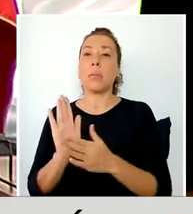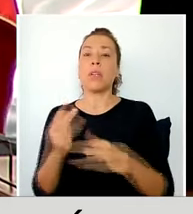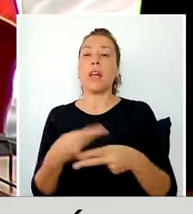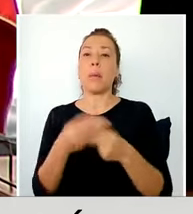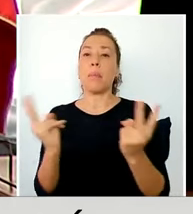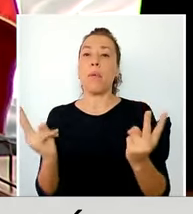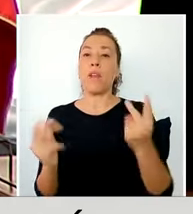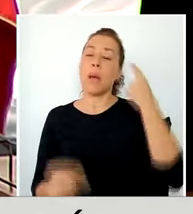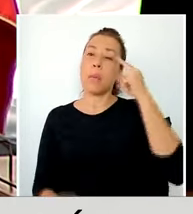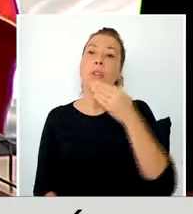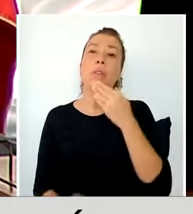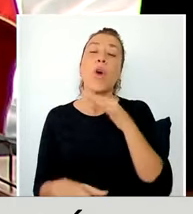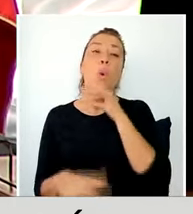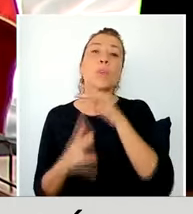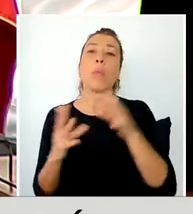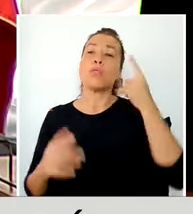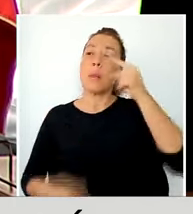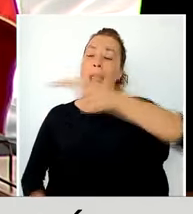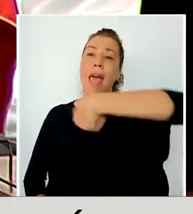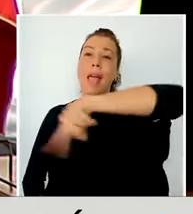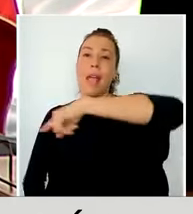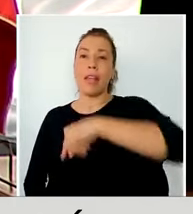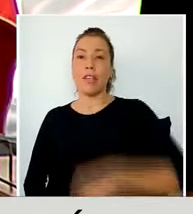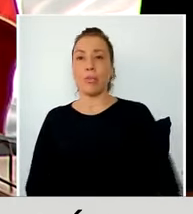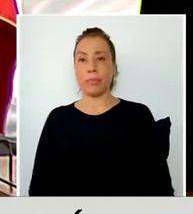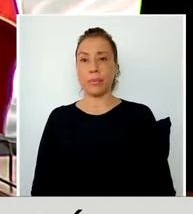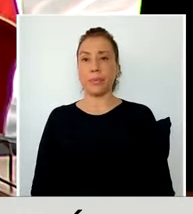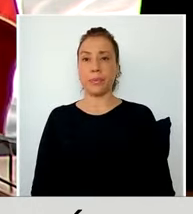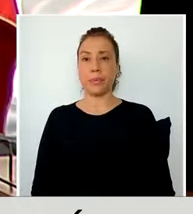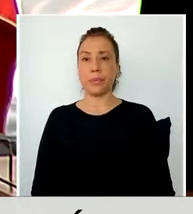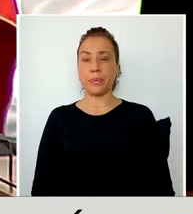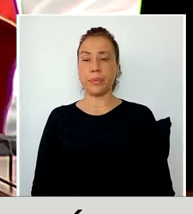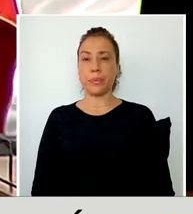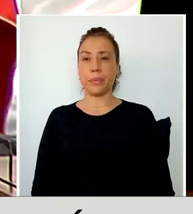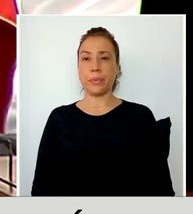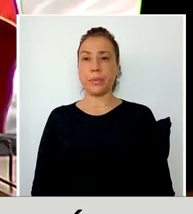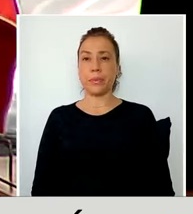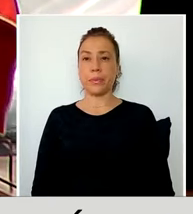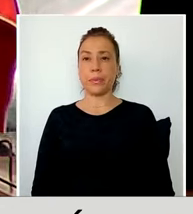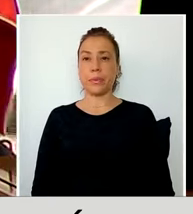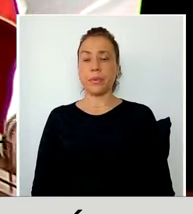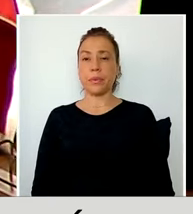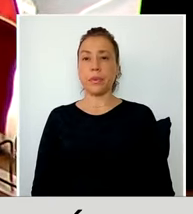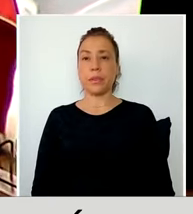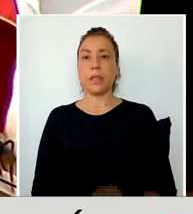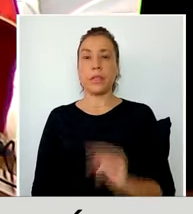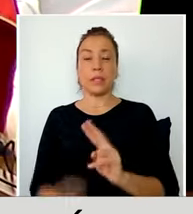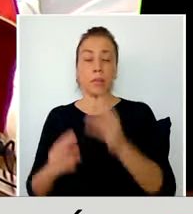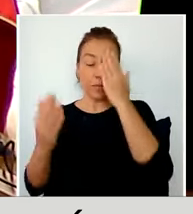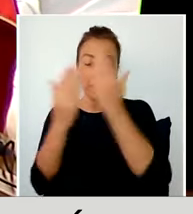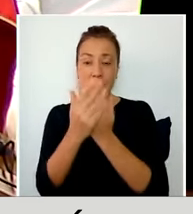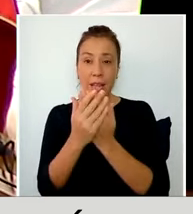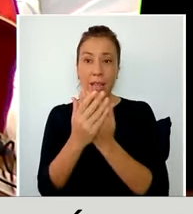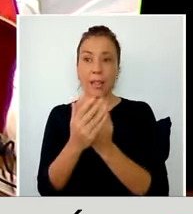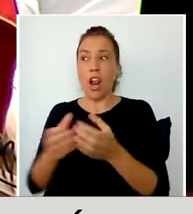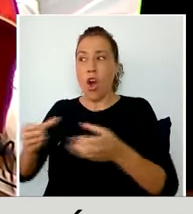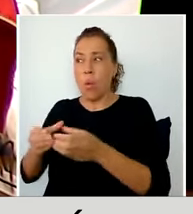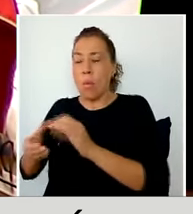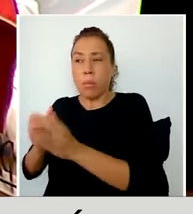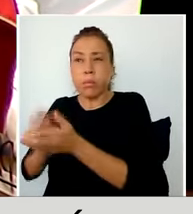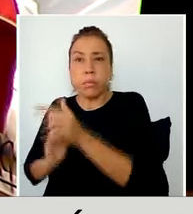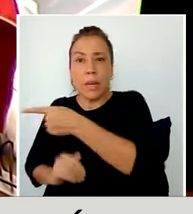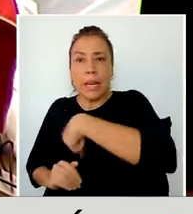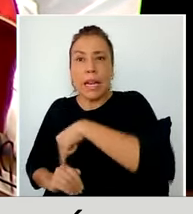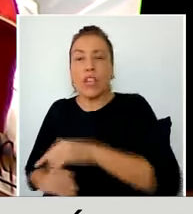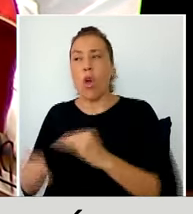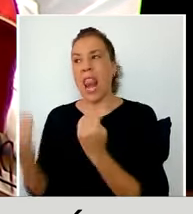tanto utilizan para ellos presidente si precisamente hacemos frente a los carteles hacemos frente a aquellos que restringen